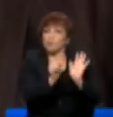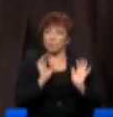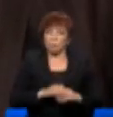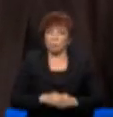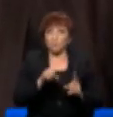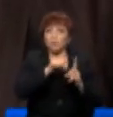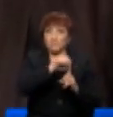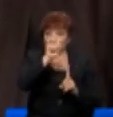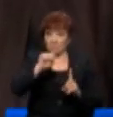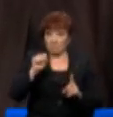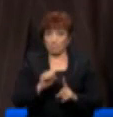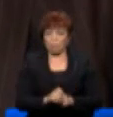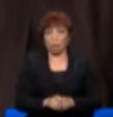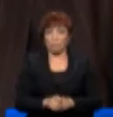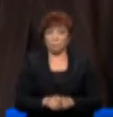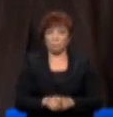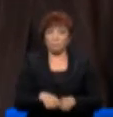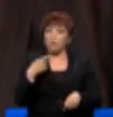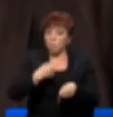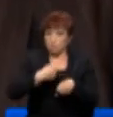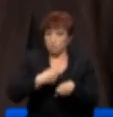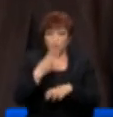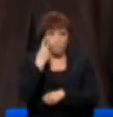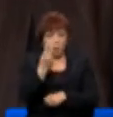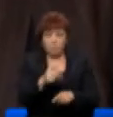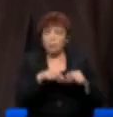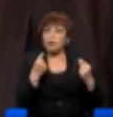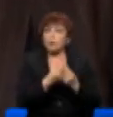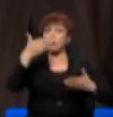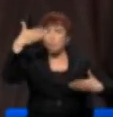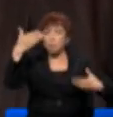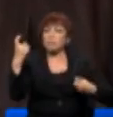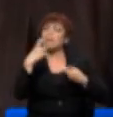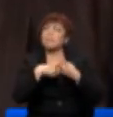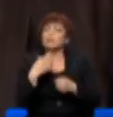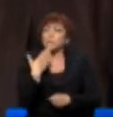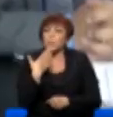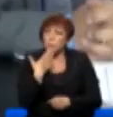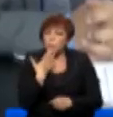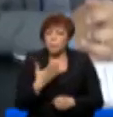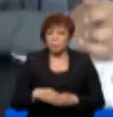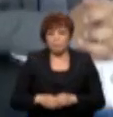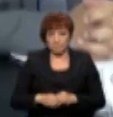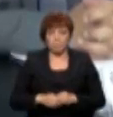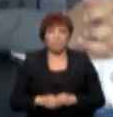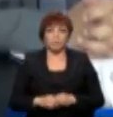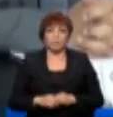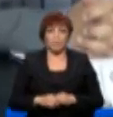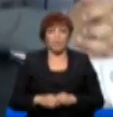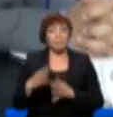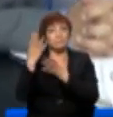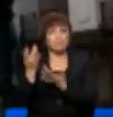un sistema más estricto para el funcionamiento de los partidos, para que tengan afiliados, tengan democracia interna. El organismo electoral espera